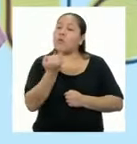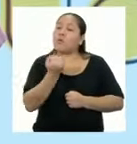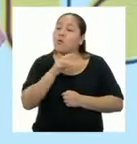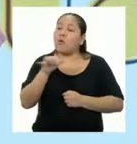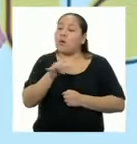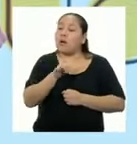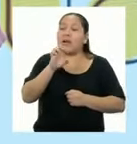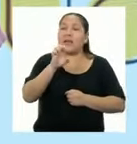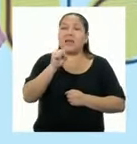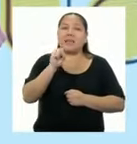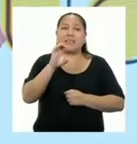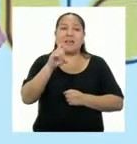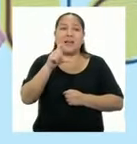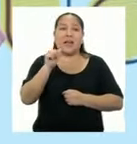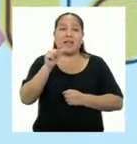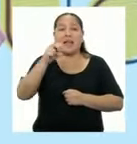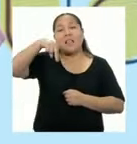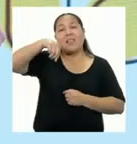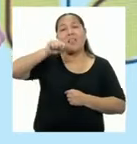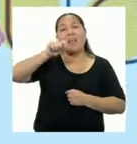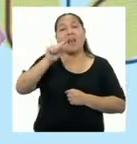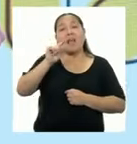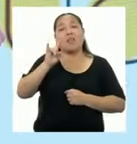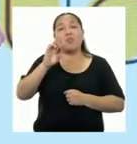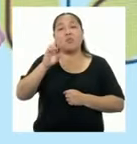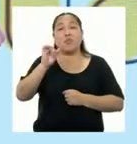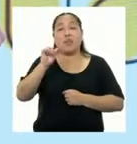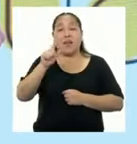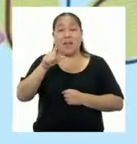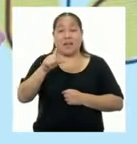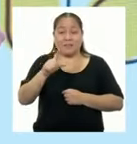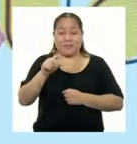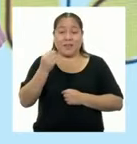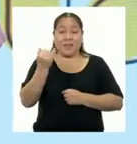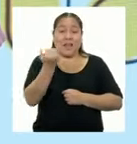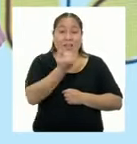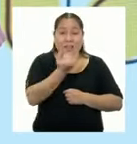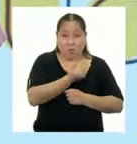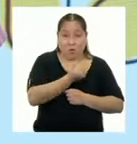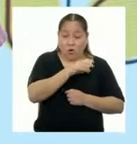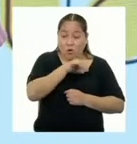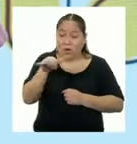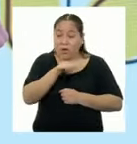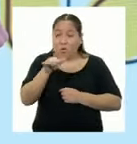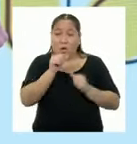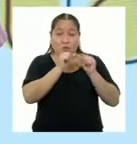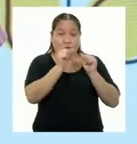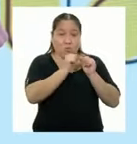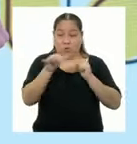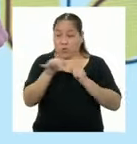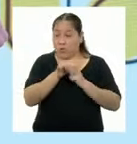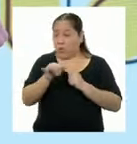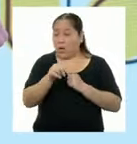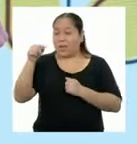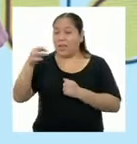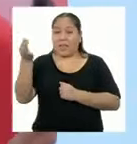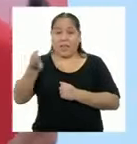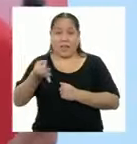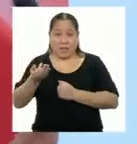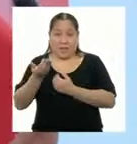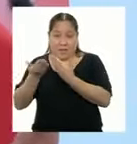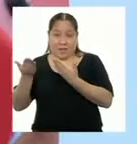escala natural, que es cuando el dibujo se realiza al mismo tamaño que el objeto real. Ni más grande ni más